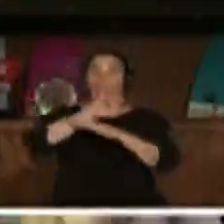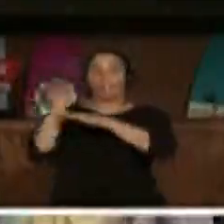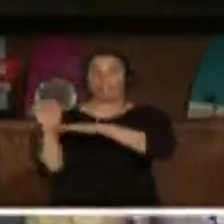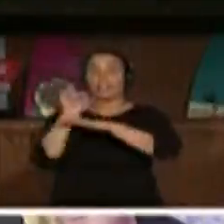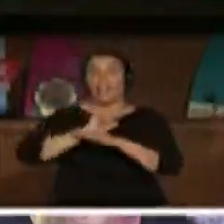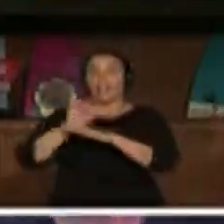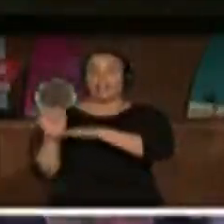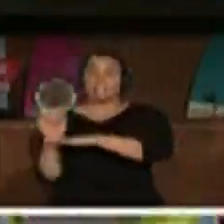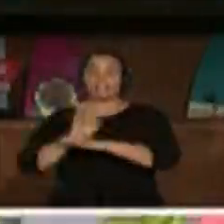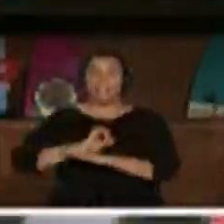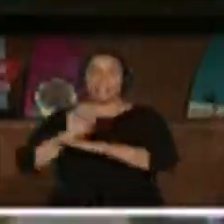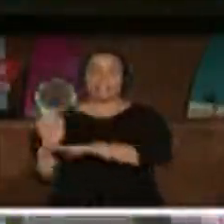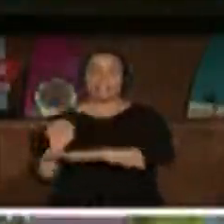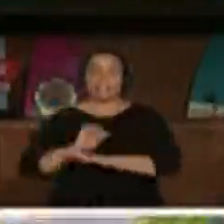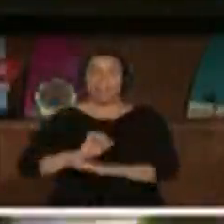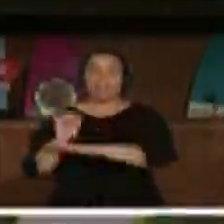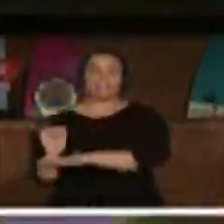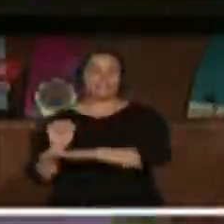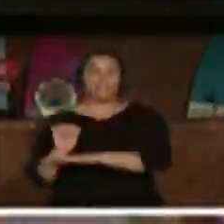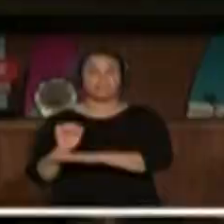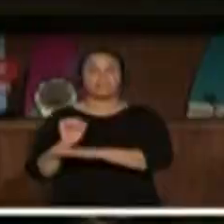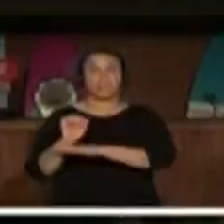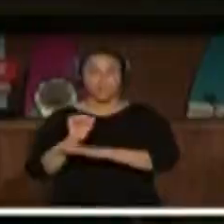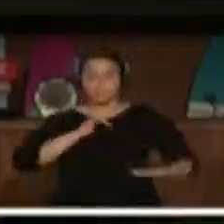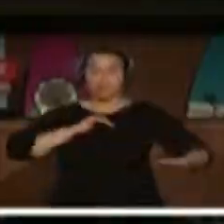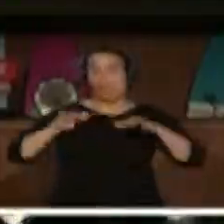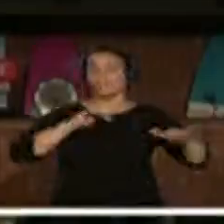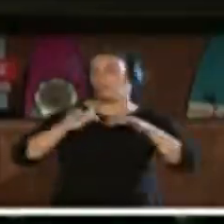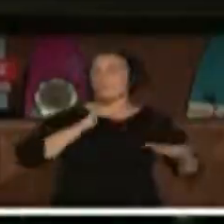¡Agáchate! ¡Agacha! ¡Agáchate! ¡Agacha! ¡Agáchate!